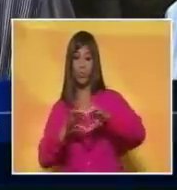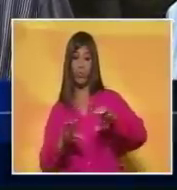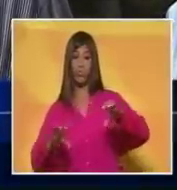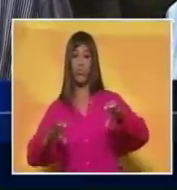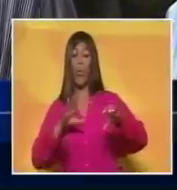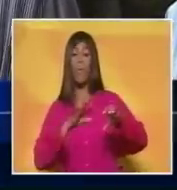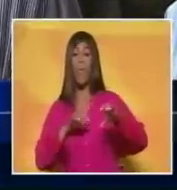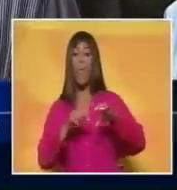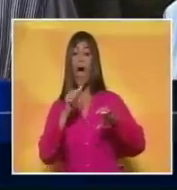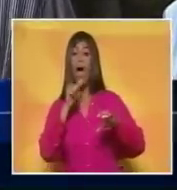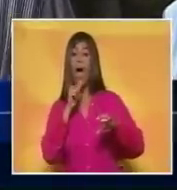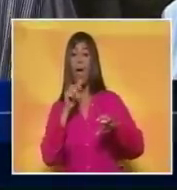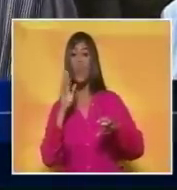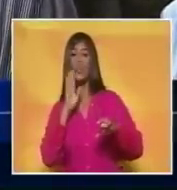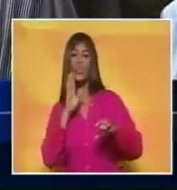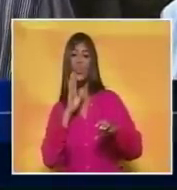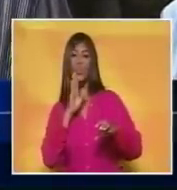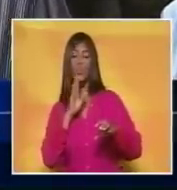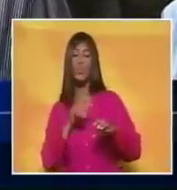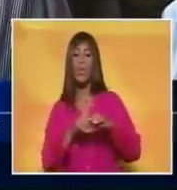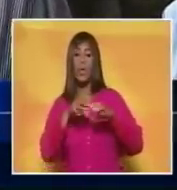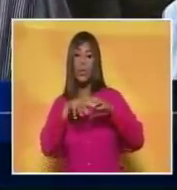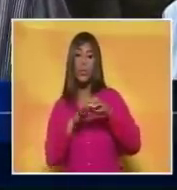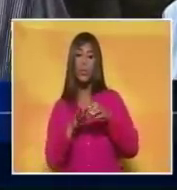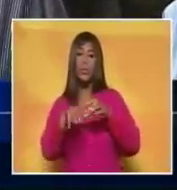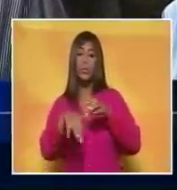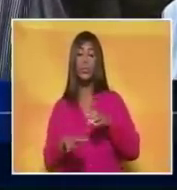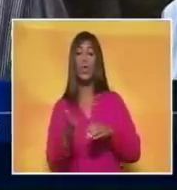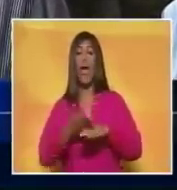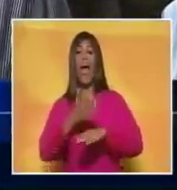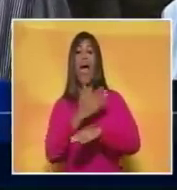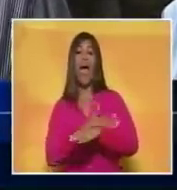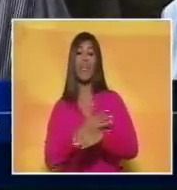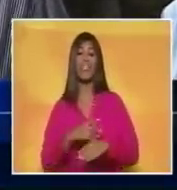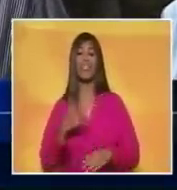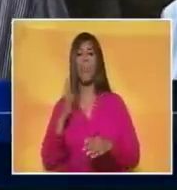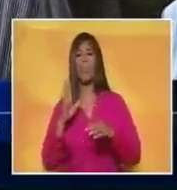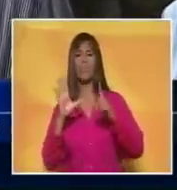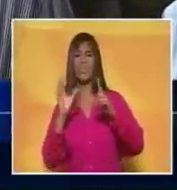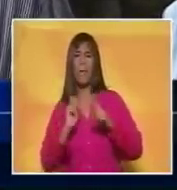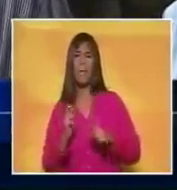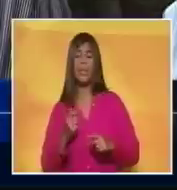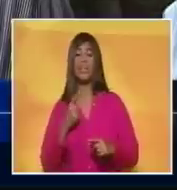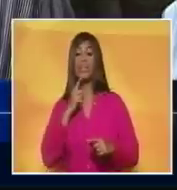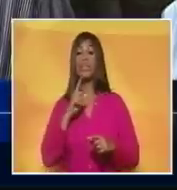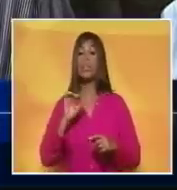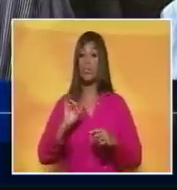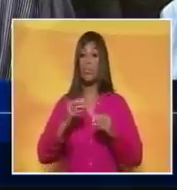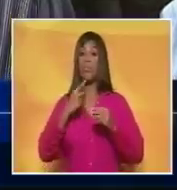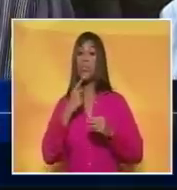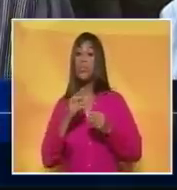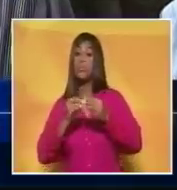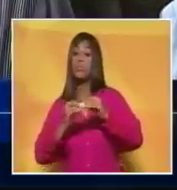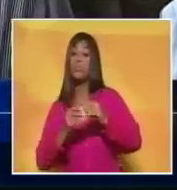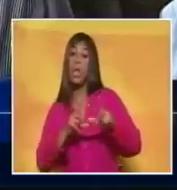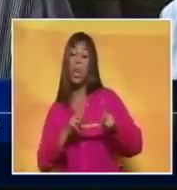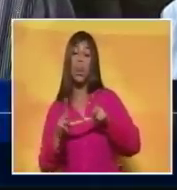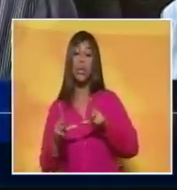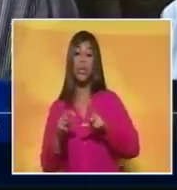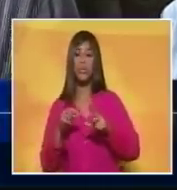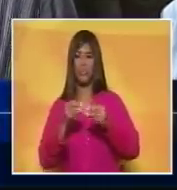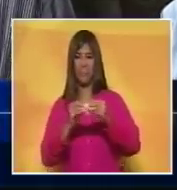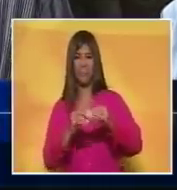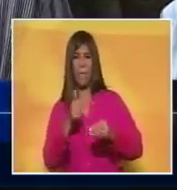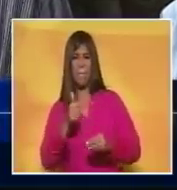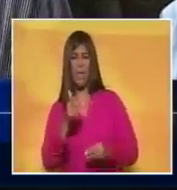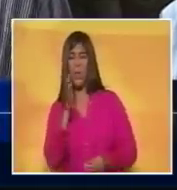aguas negras que viene drenando de hace tiempo, supuestamente fue reparada, cosa que no hicieron bien,